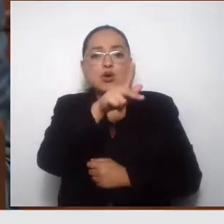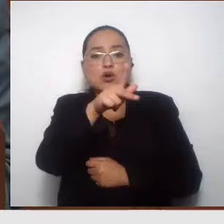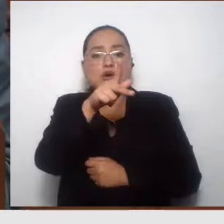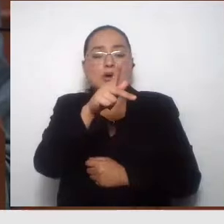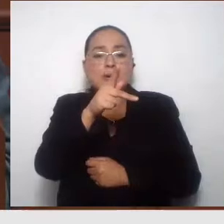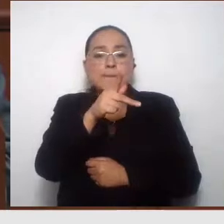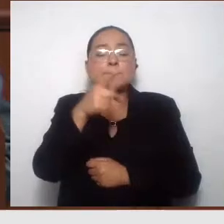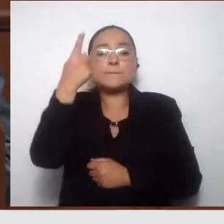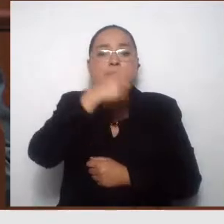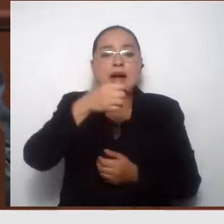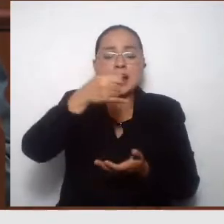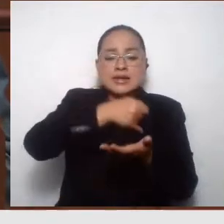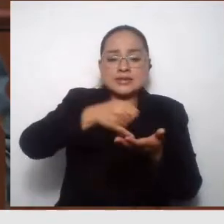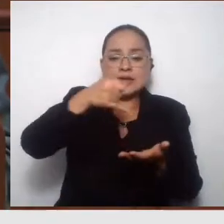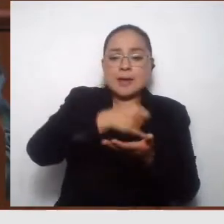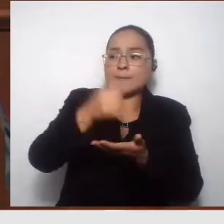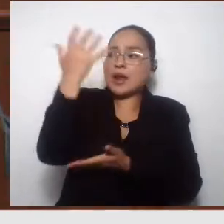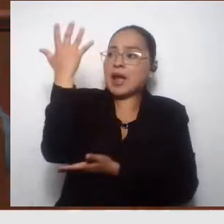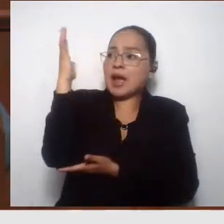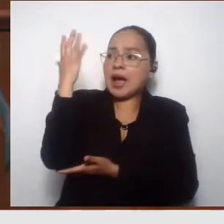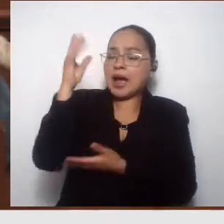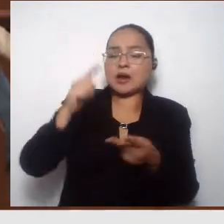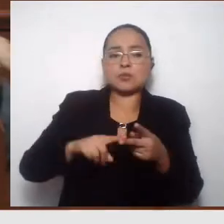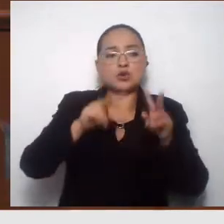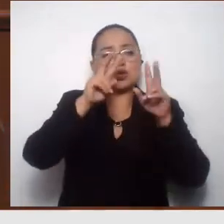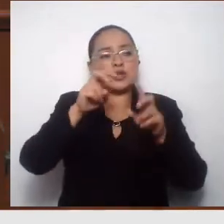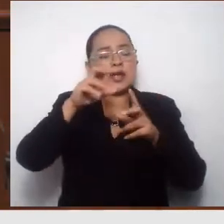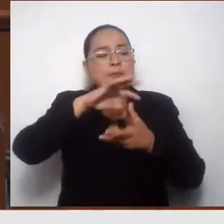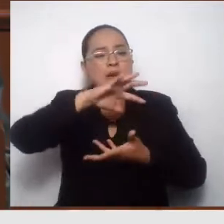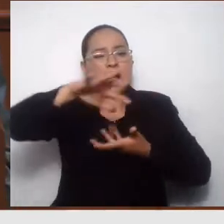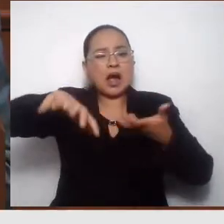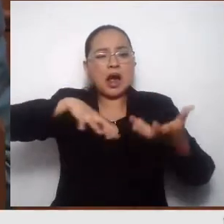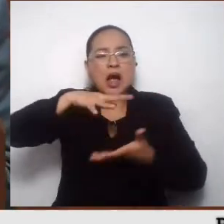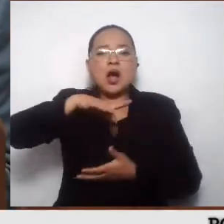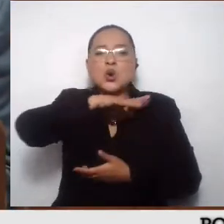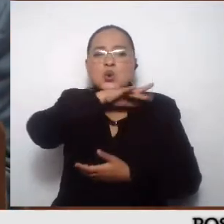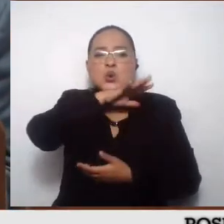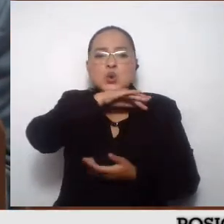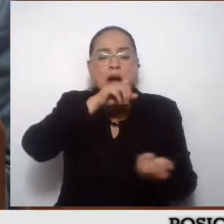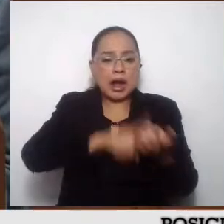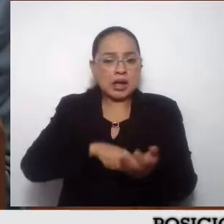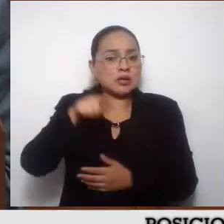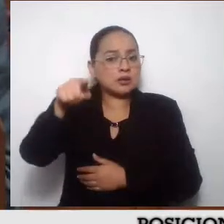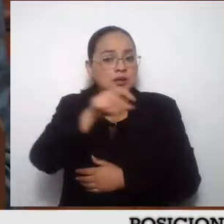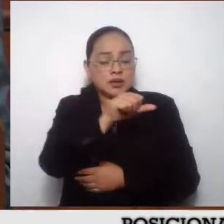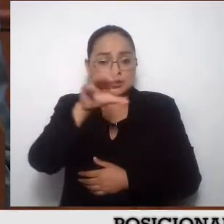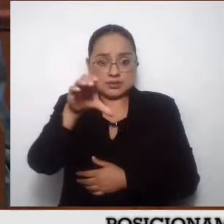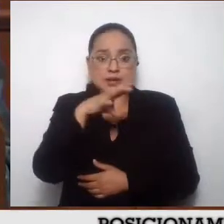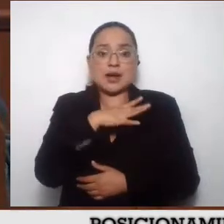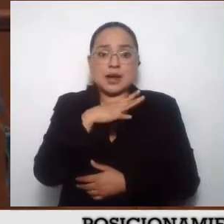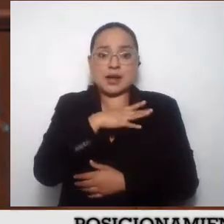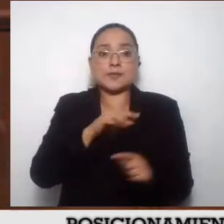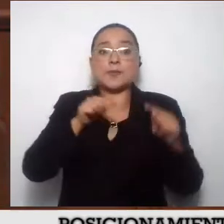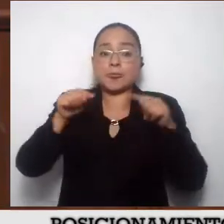en ver la contaminación. Allí están las asociaciones civiles. Existen en Sinaloa